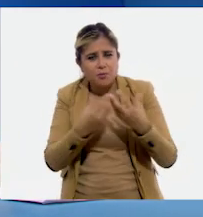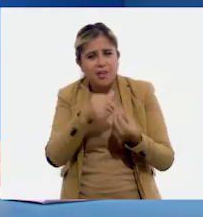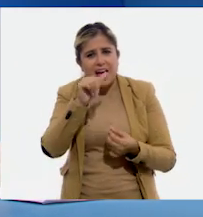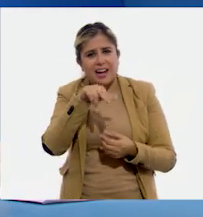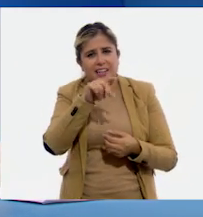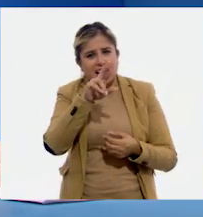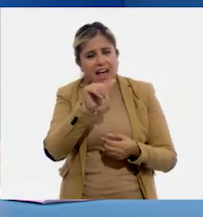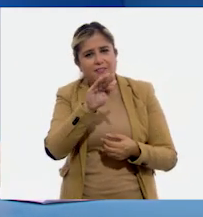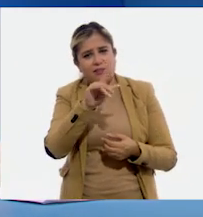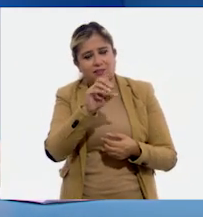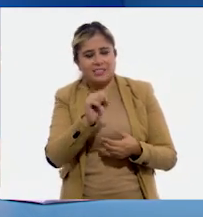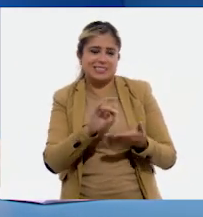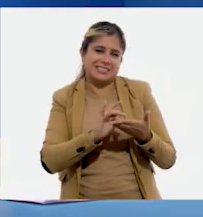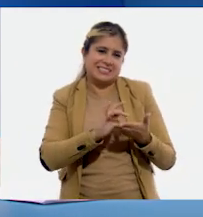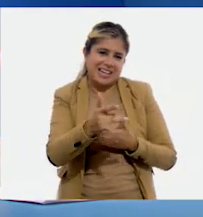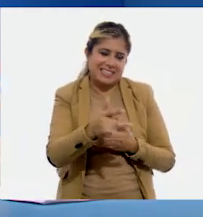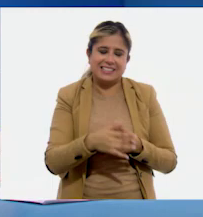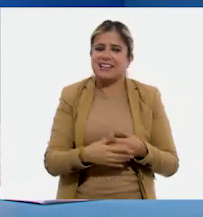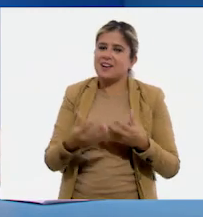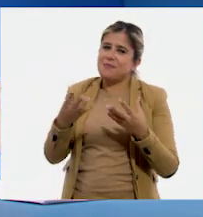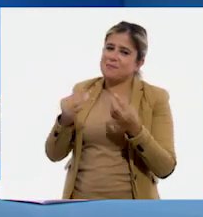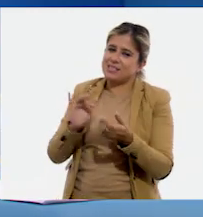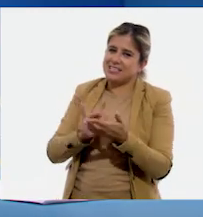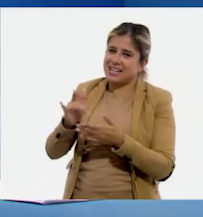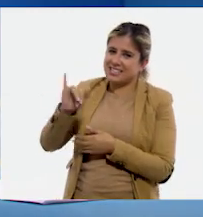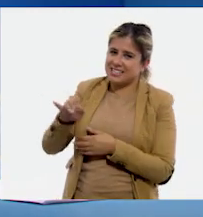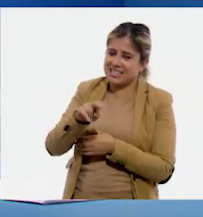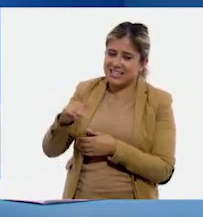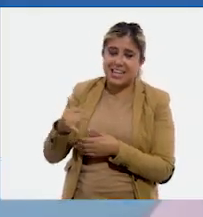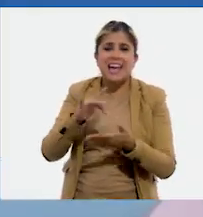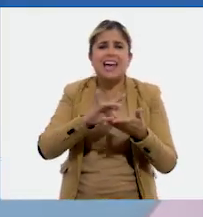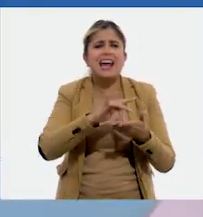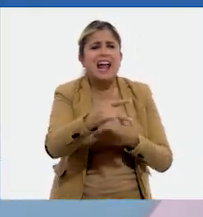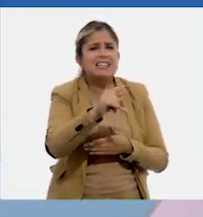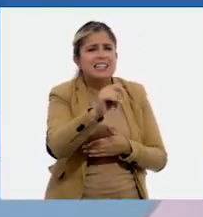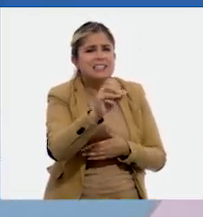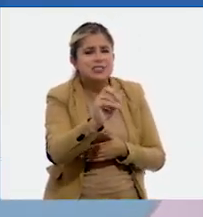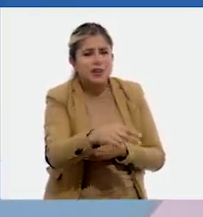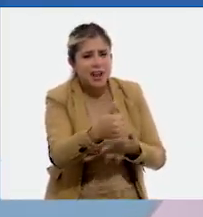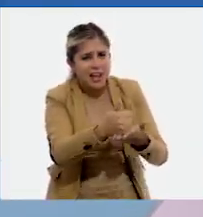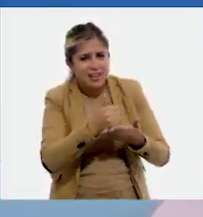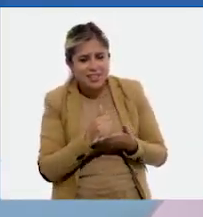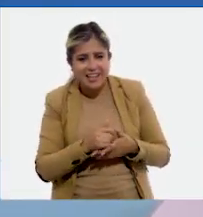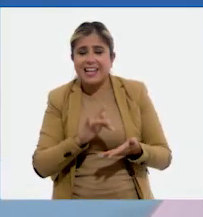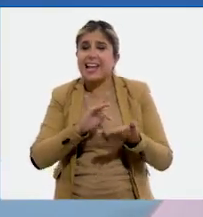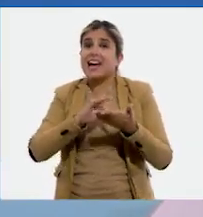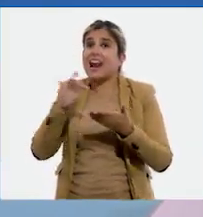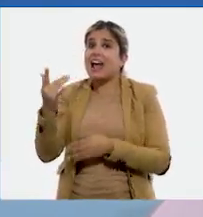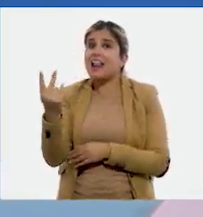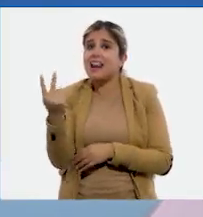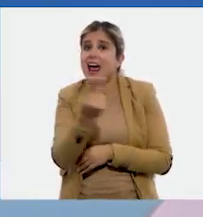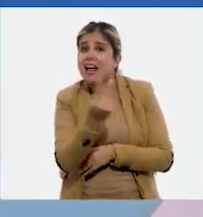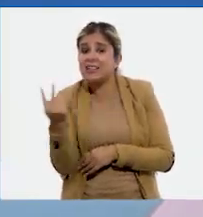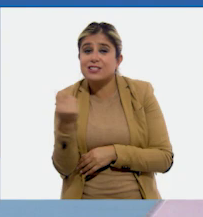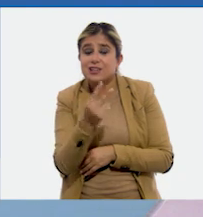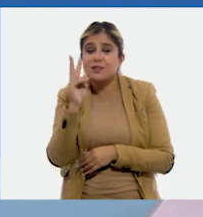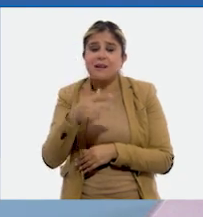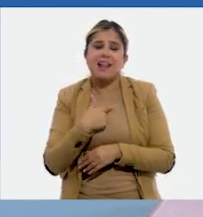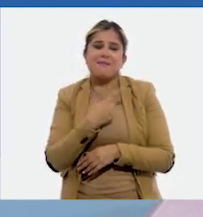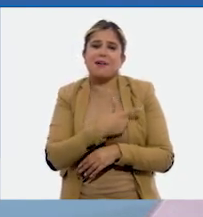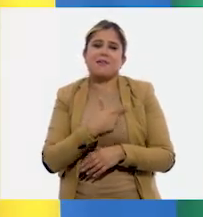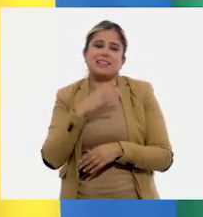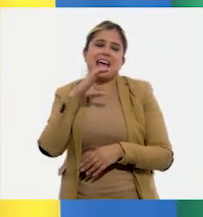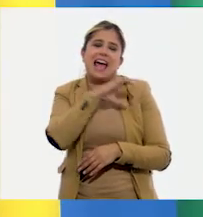te lo agradezco inmensamente. Muchas gracias, Jenny. Gracias, Tom, por ayudarnos. ¡Gracias a las dos! ¡Me encanta esta